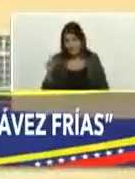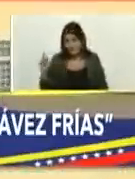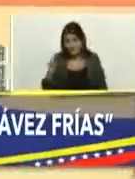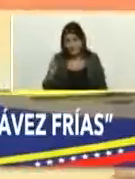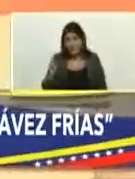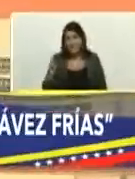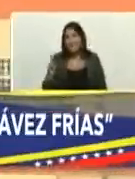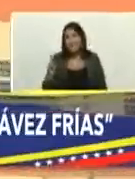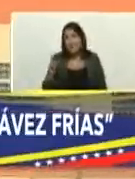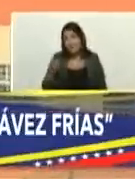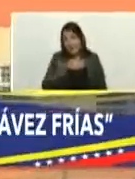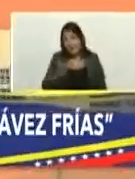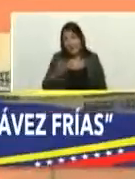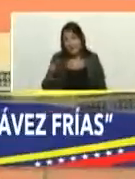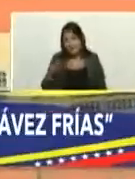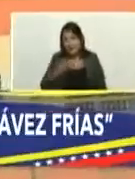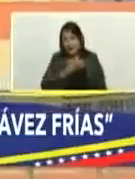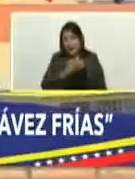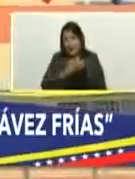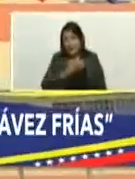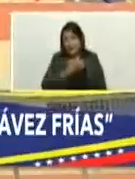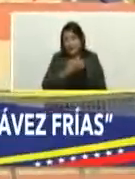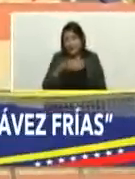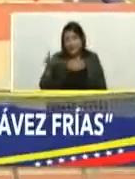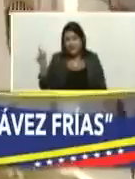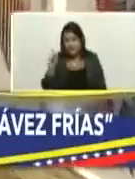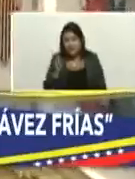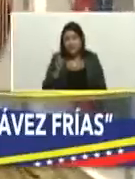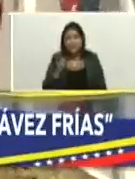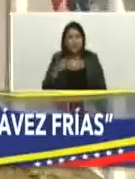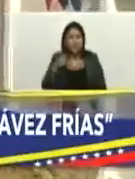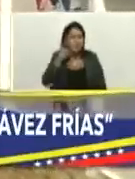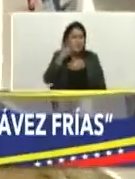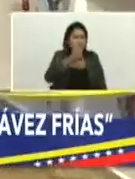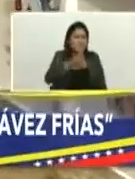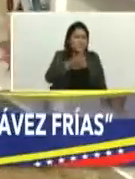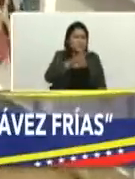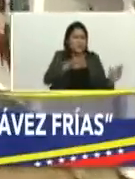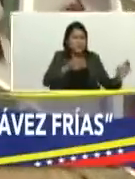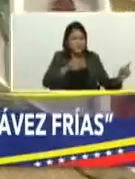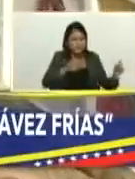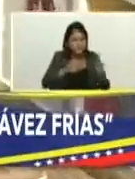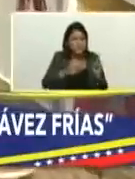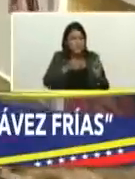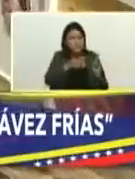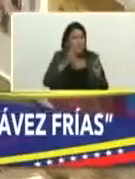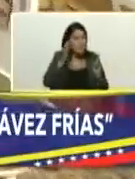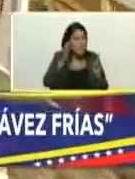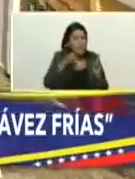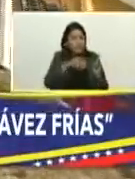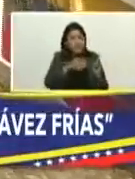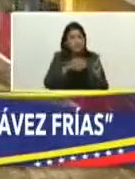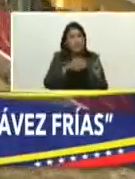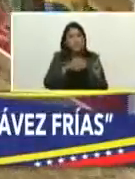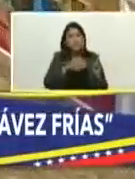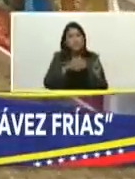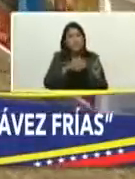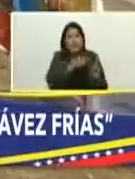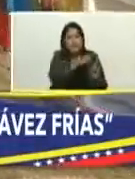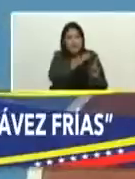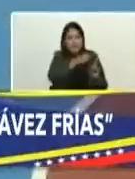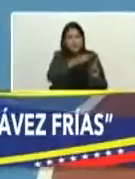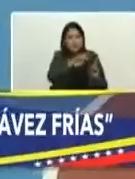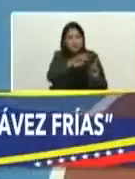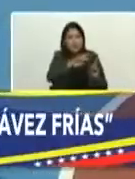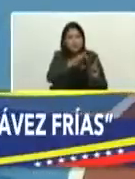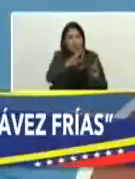alcalde, yo llamé a Yelixe Santaella y ella le llevó a usted la culminación del proyecto. Y efectivamente,